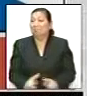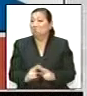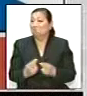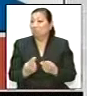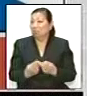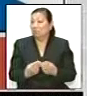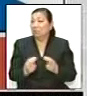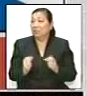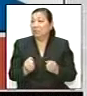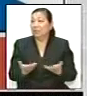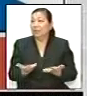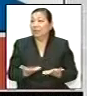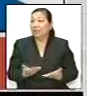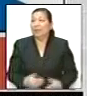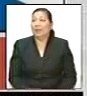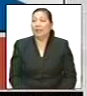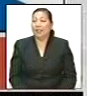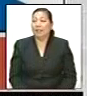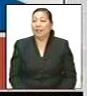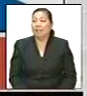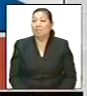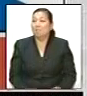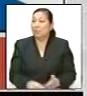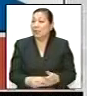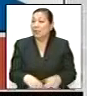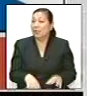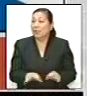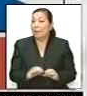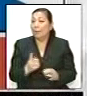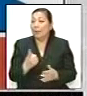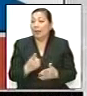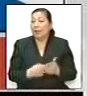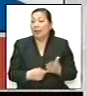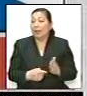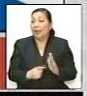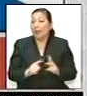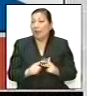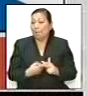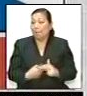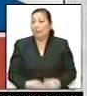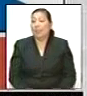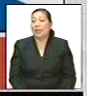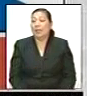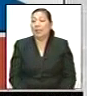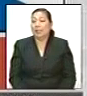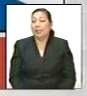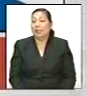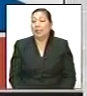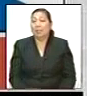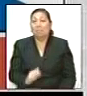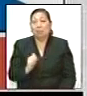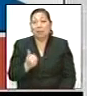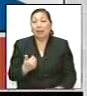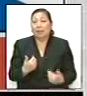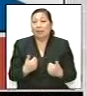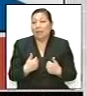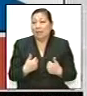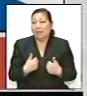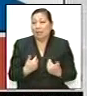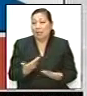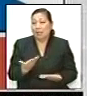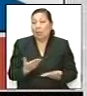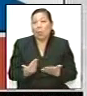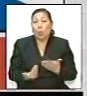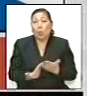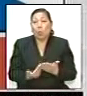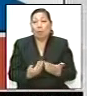han sido o están siendo fundamentales para que a partir de mañana tengamos una